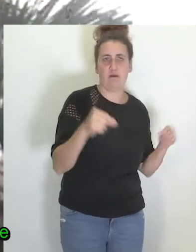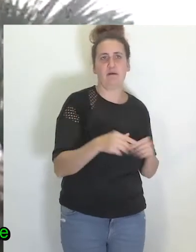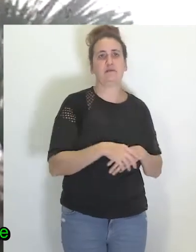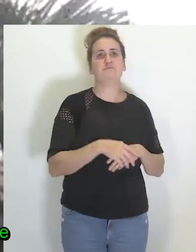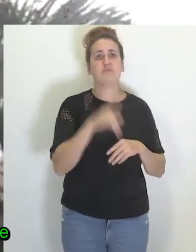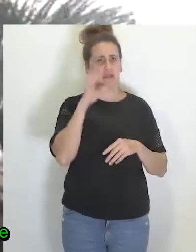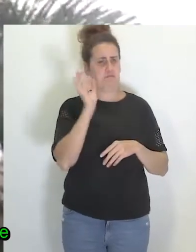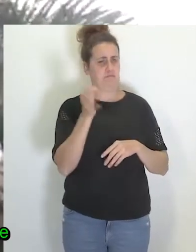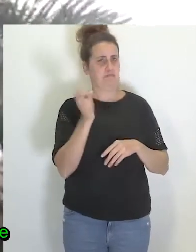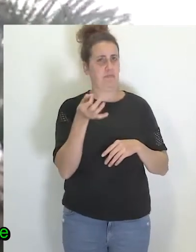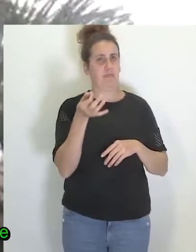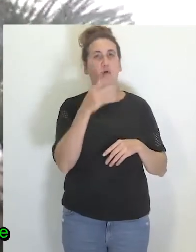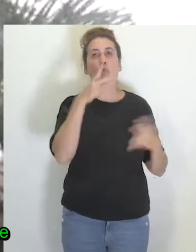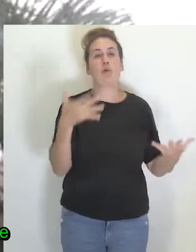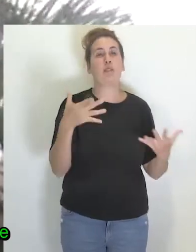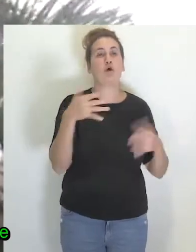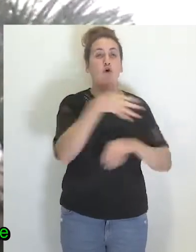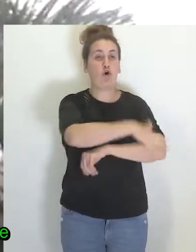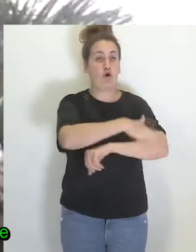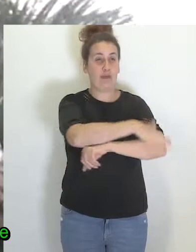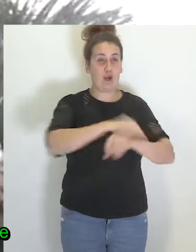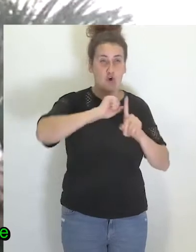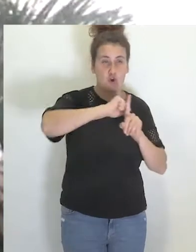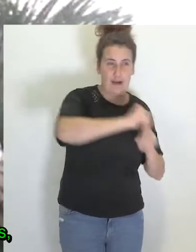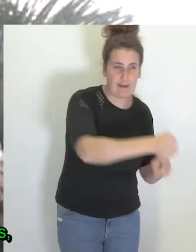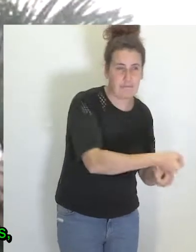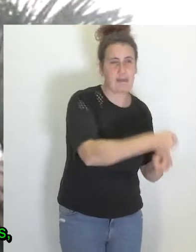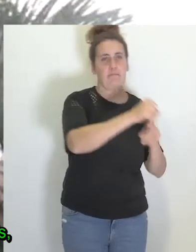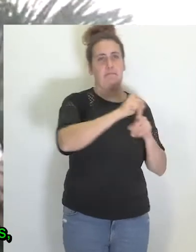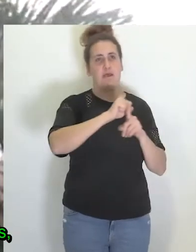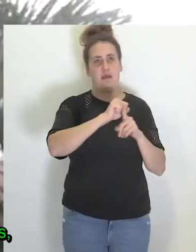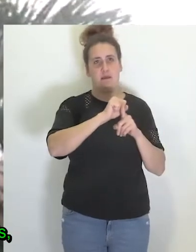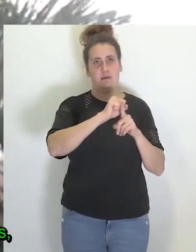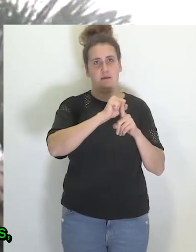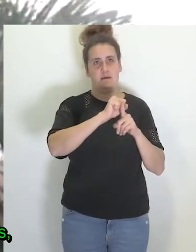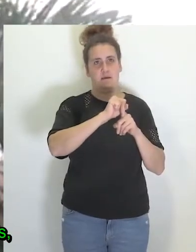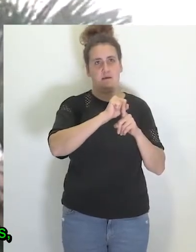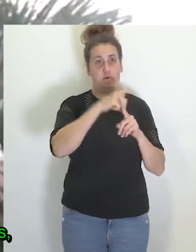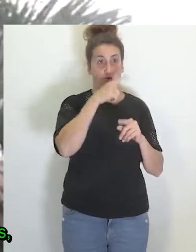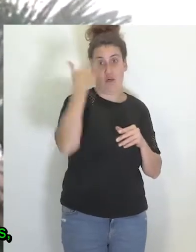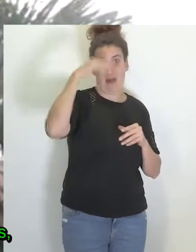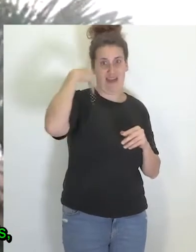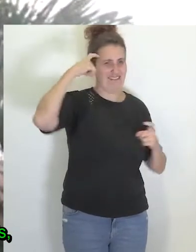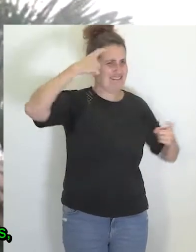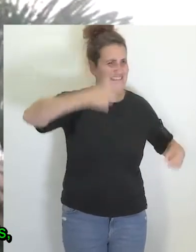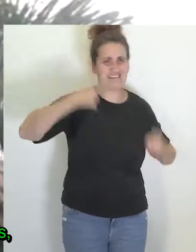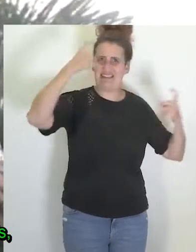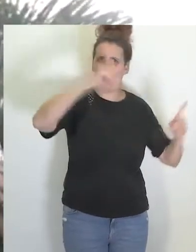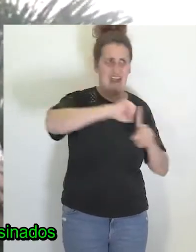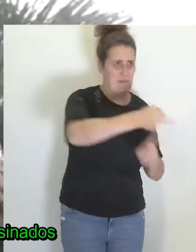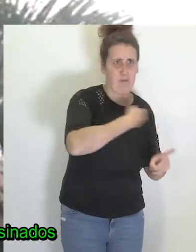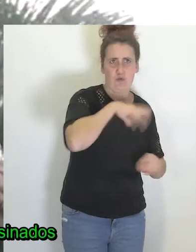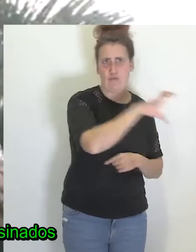Y efectivamente, es decir, cuando un gobierno reprime con la intensidad que reprimió en nuestro